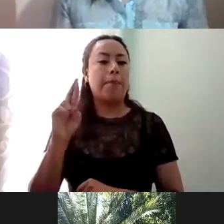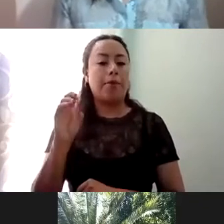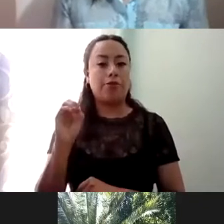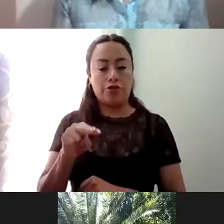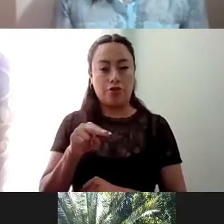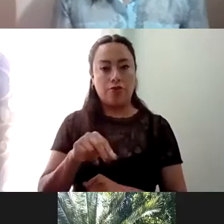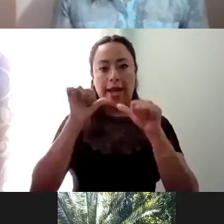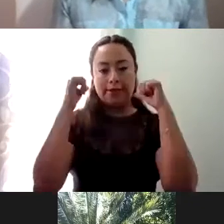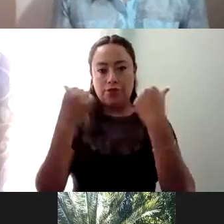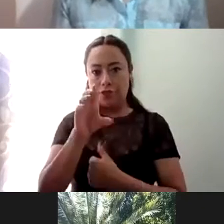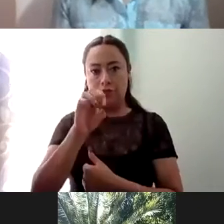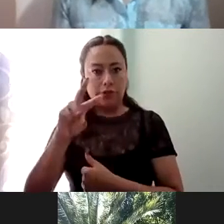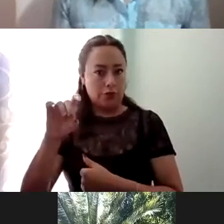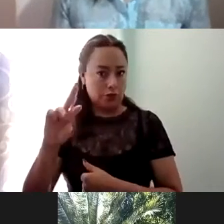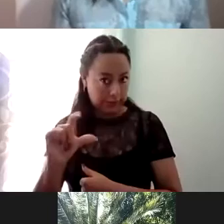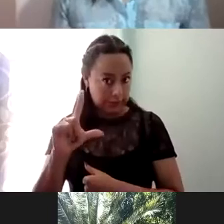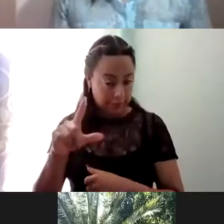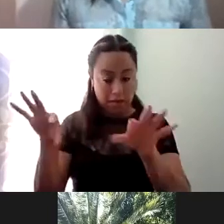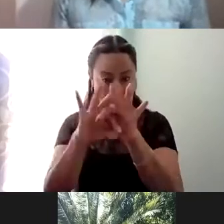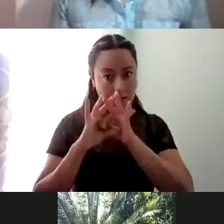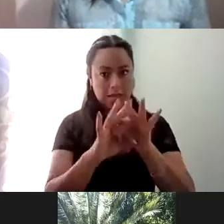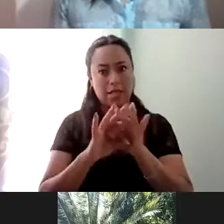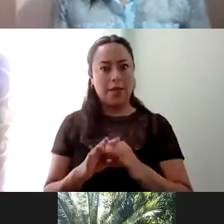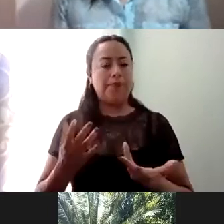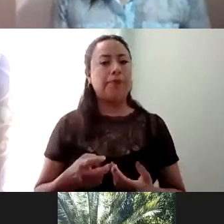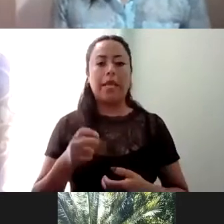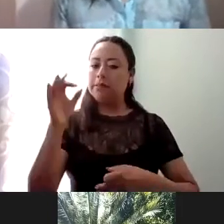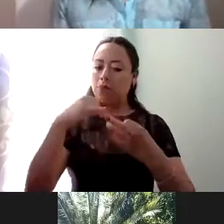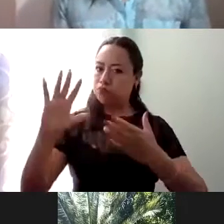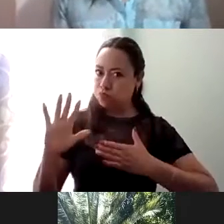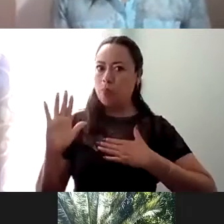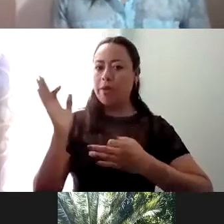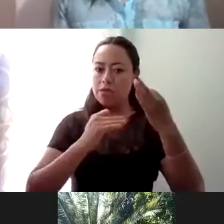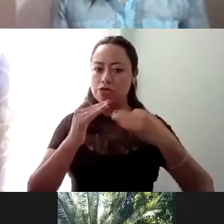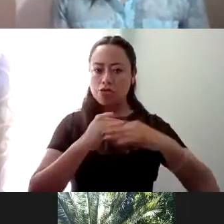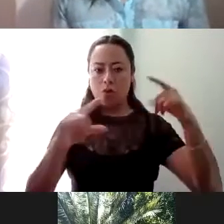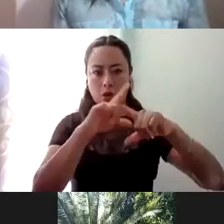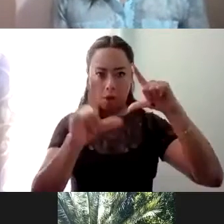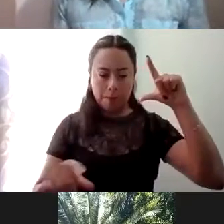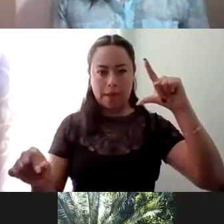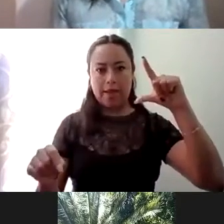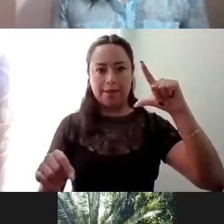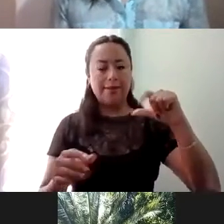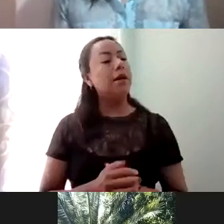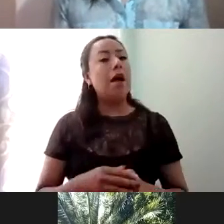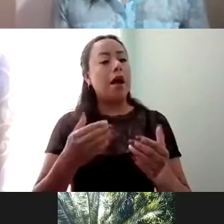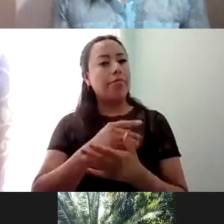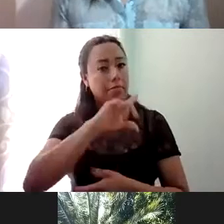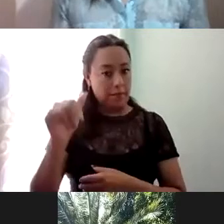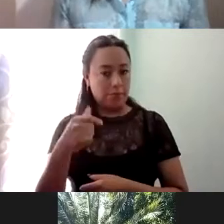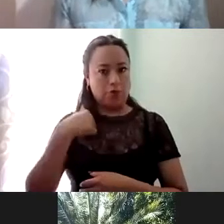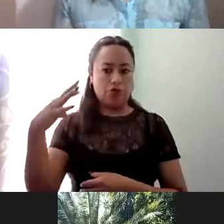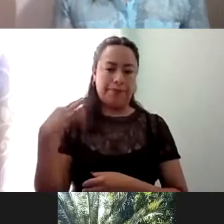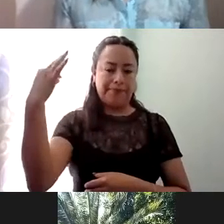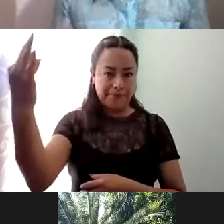la vinculación eran 4,000 en todo el país. Posteriormente, fui designada como directora